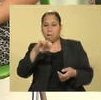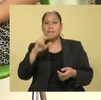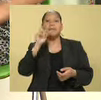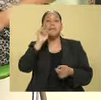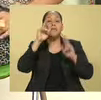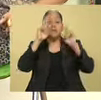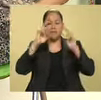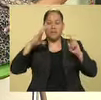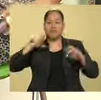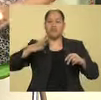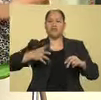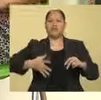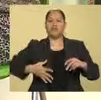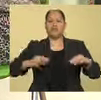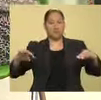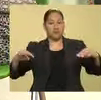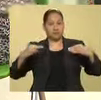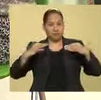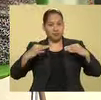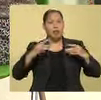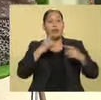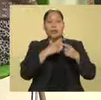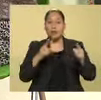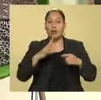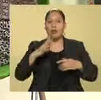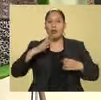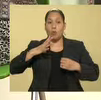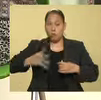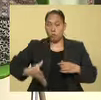orgullo. Perfecto, orgullo. Entonces, ¿es van bueno? A ver la diferencia.